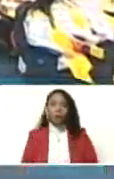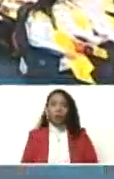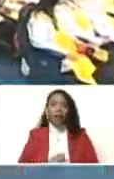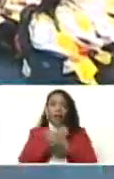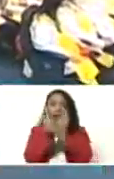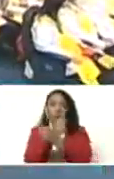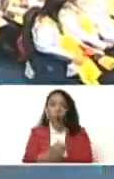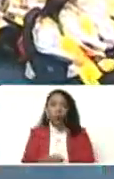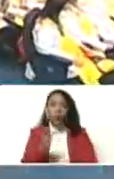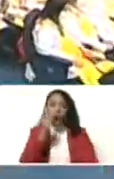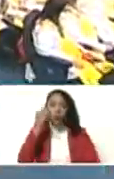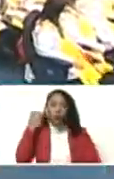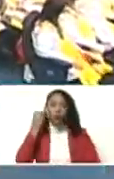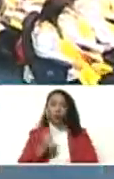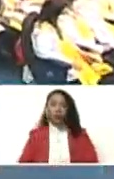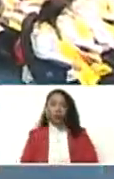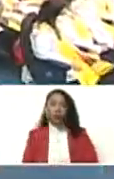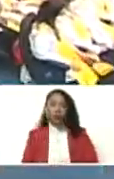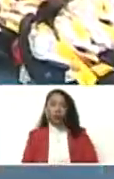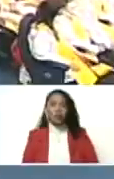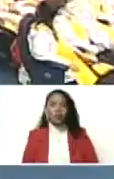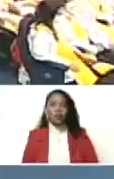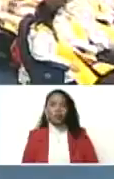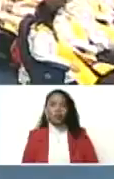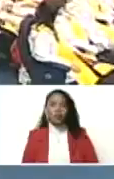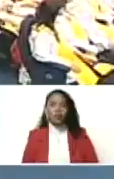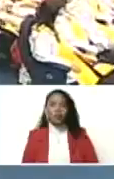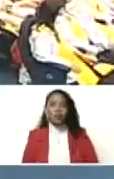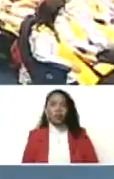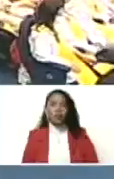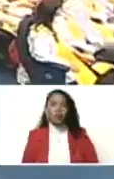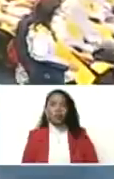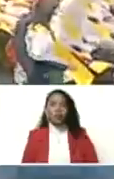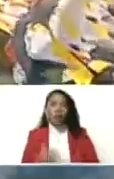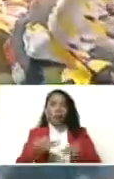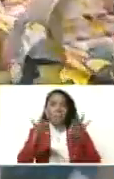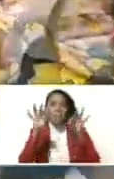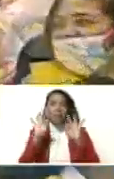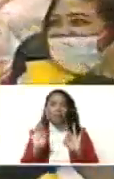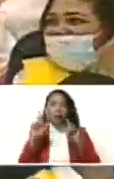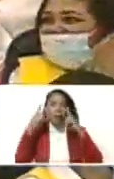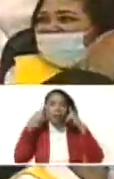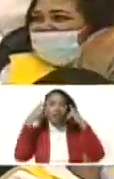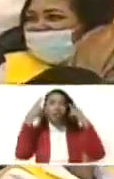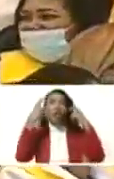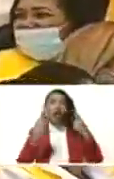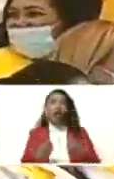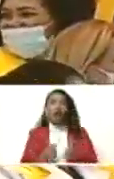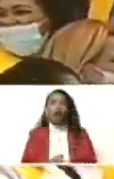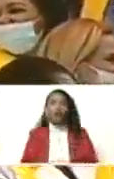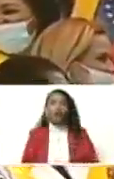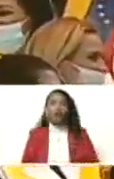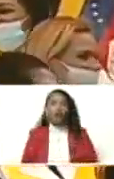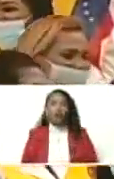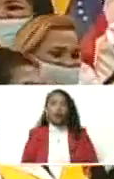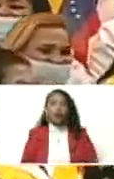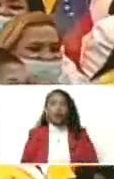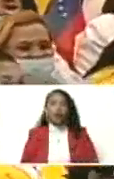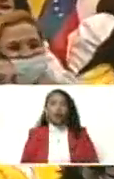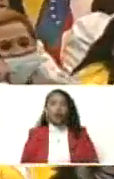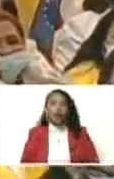graduandos y graduandas, especialistas que dan un